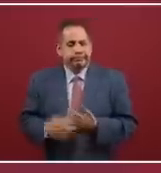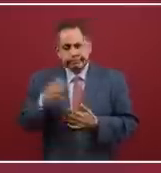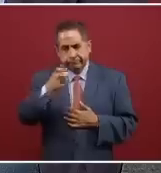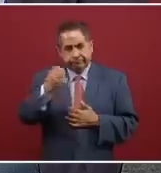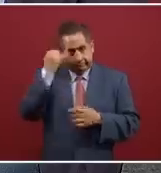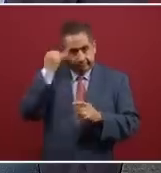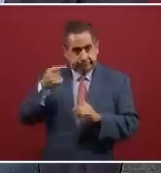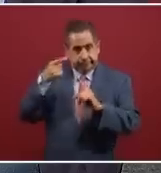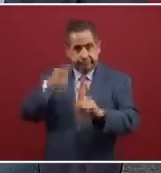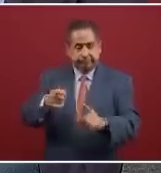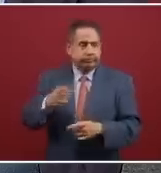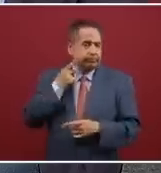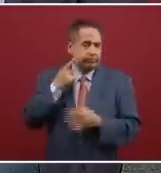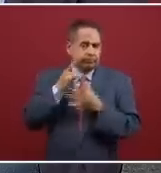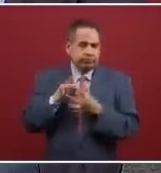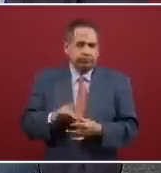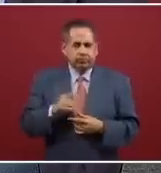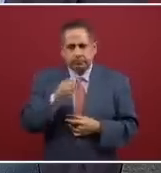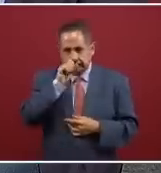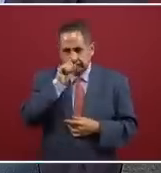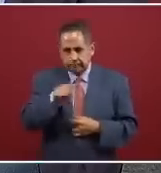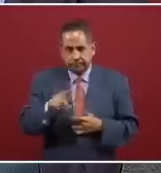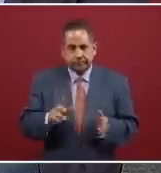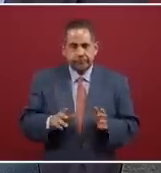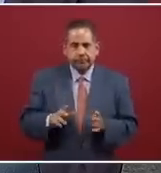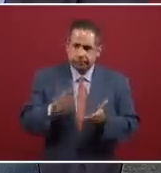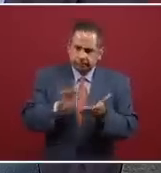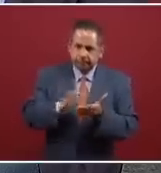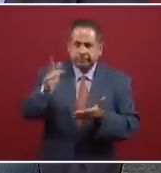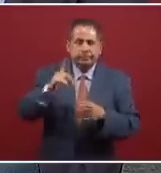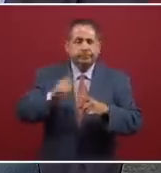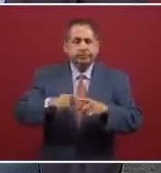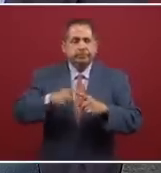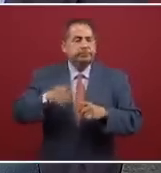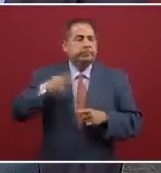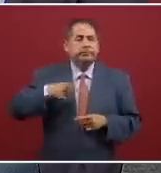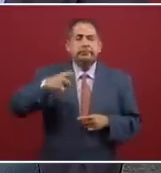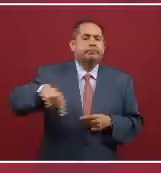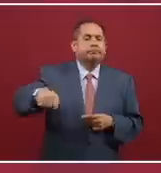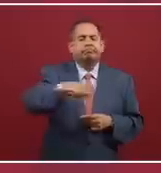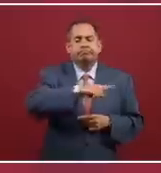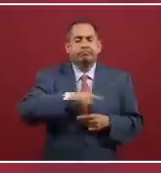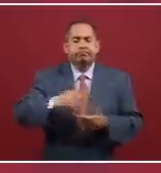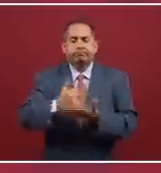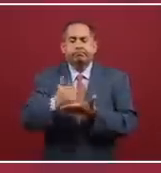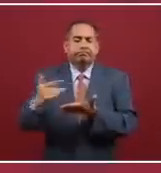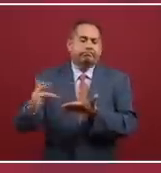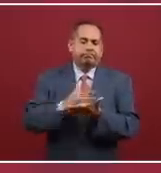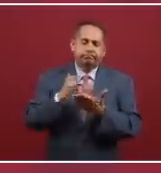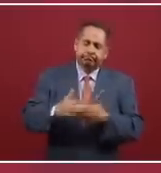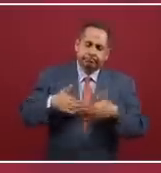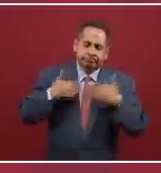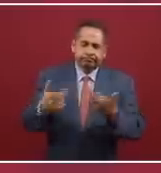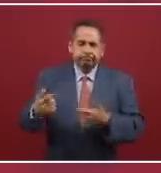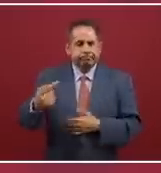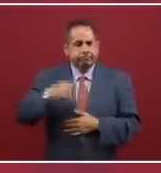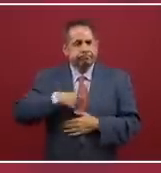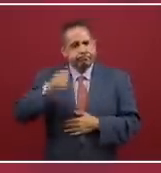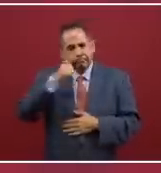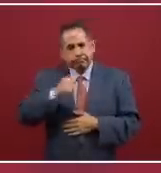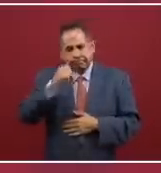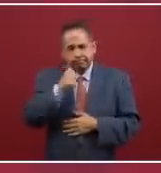política y agradecerle mucho a la gente que nos dio su confianza como siempre